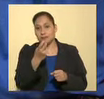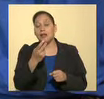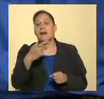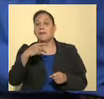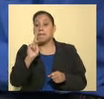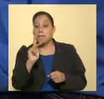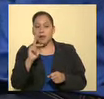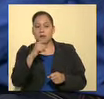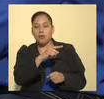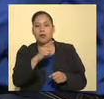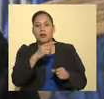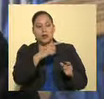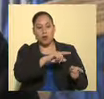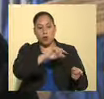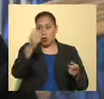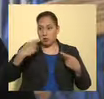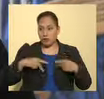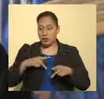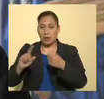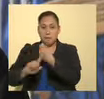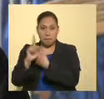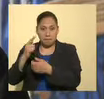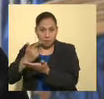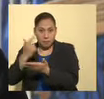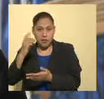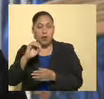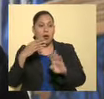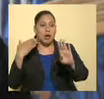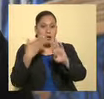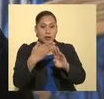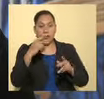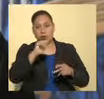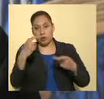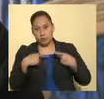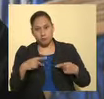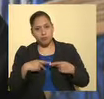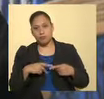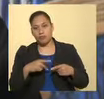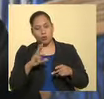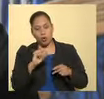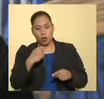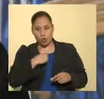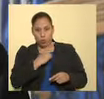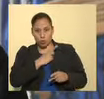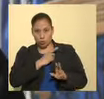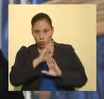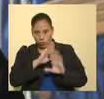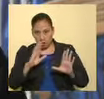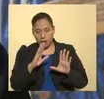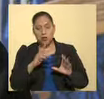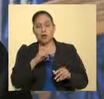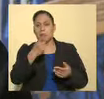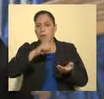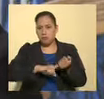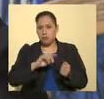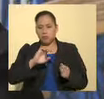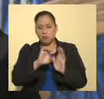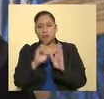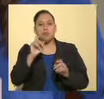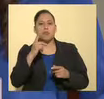cuando no afecten a terceros o dañen a terceros. Entonces, el proceso autoerótico puede